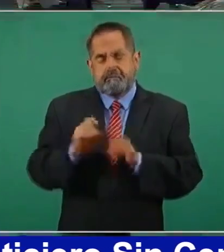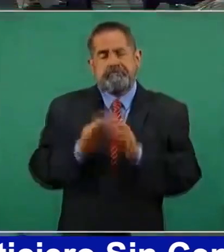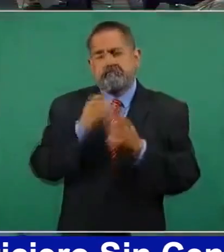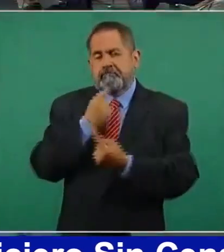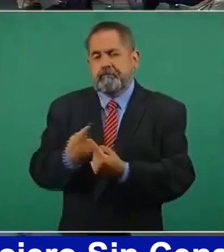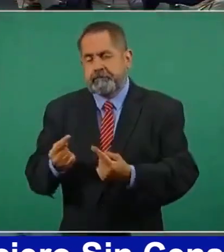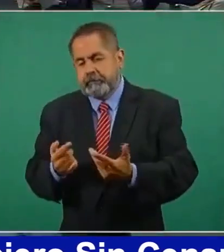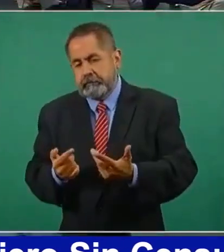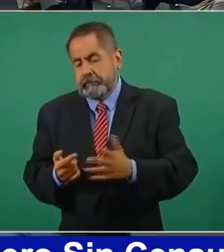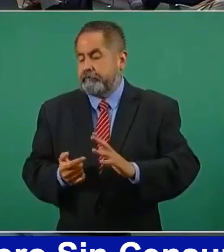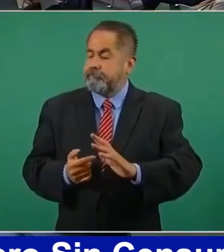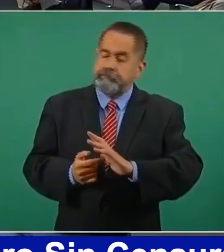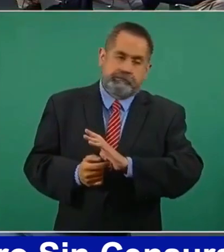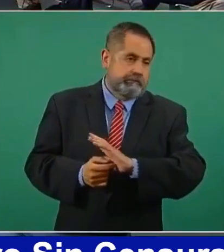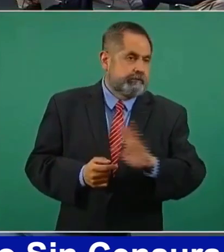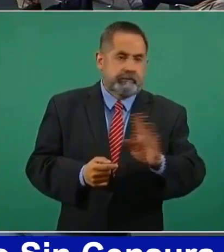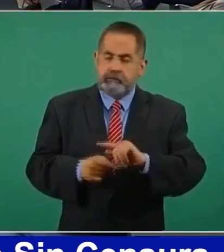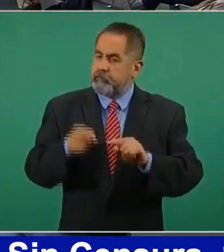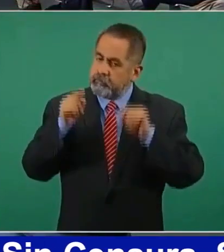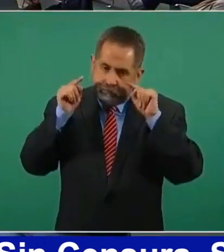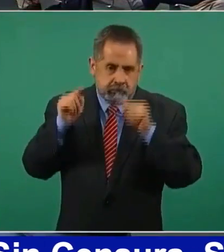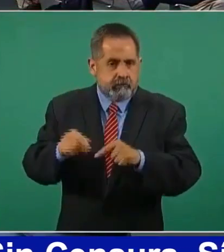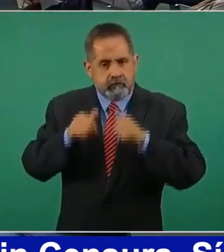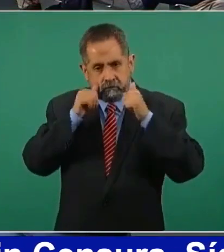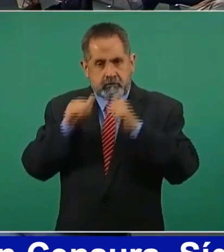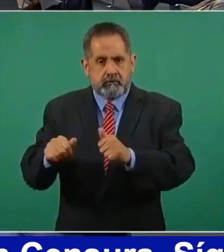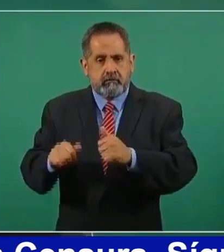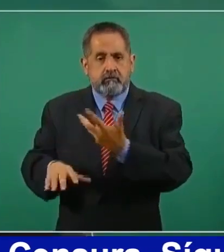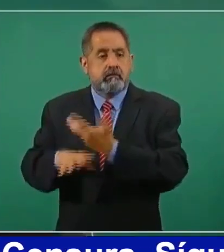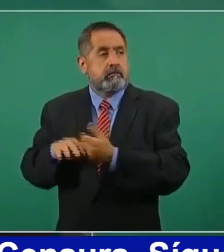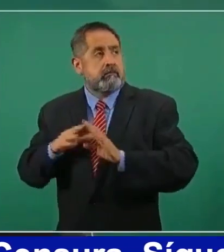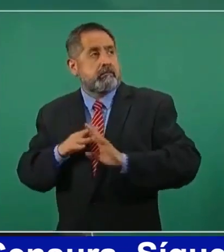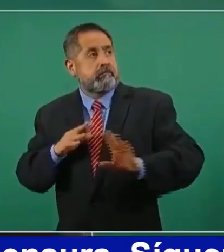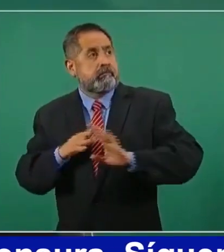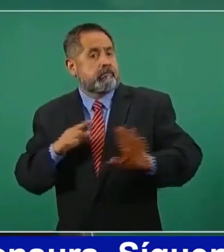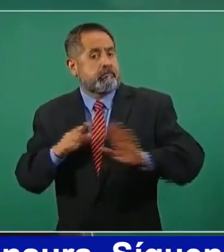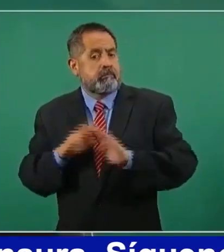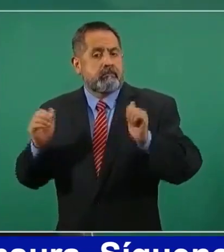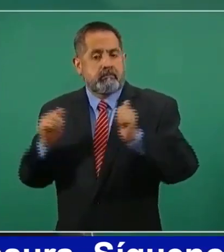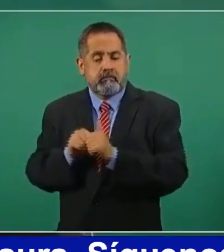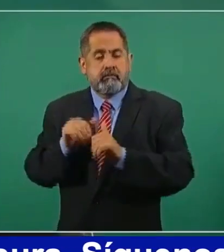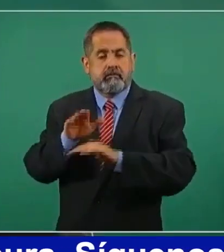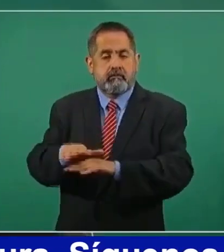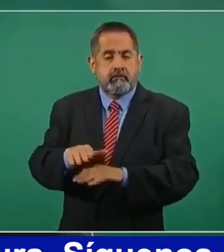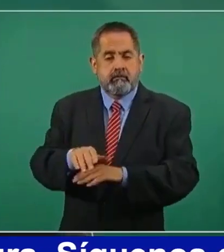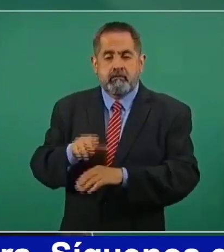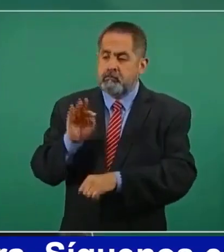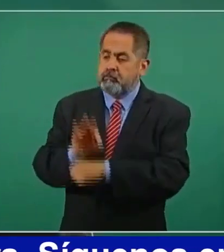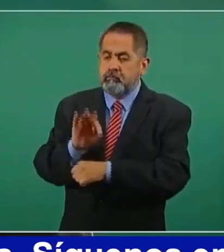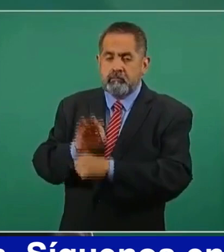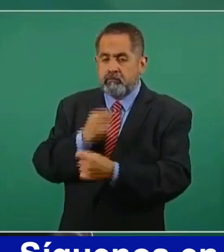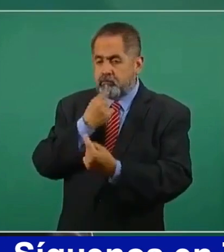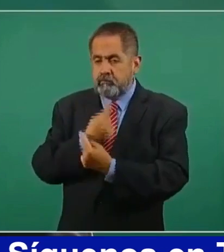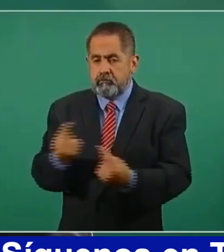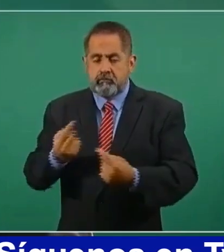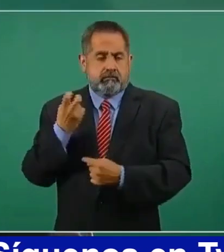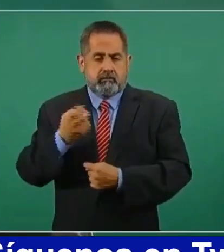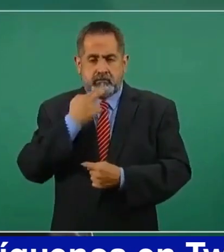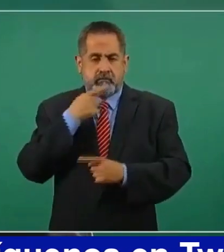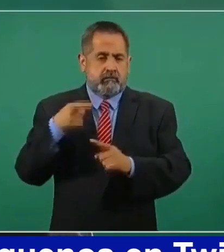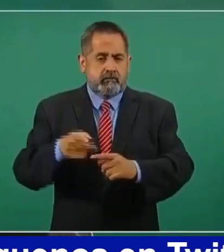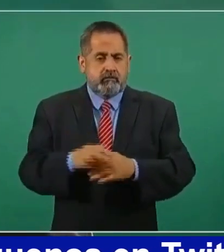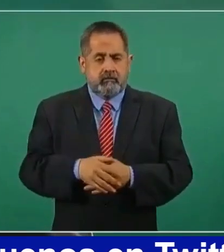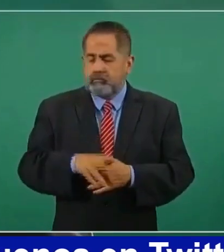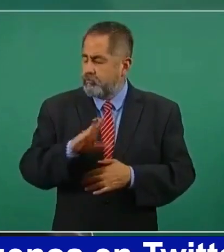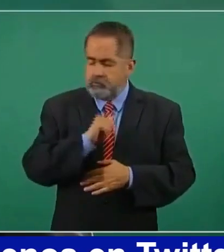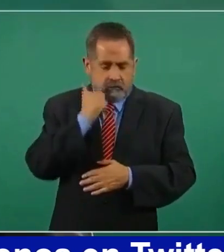circunstancias estas especiales de la migración, sobre todo lo que tiene que ver con la protección de los niños. No